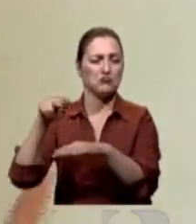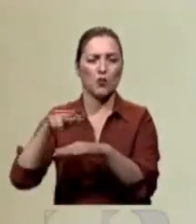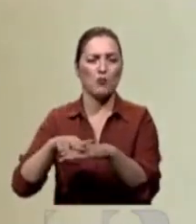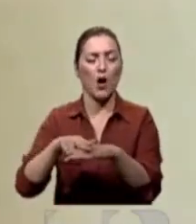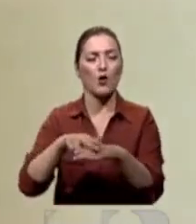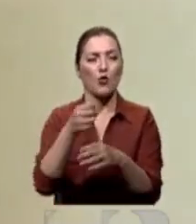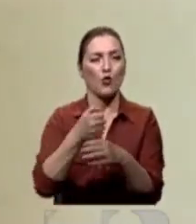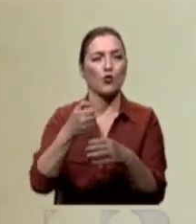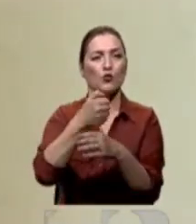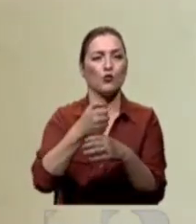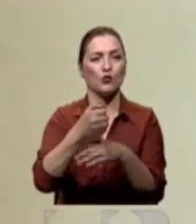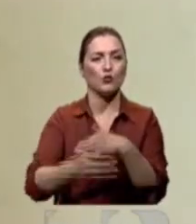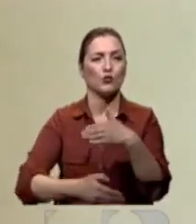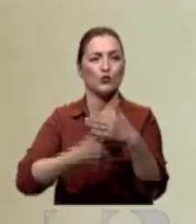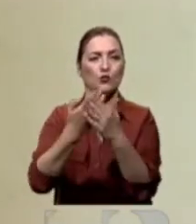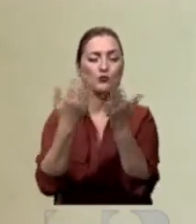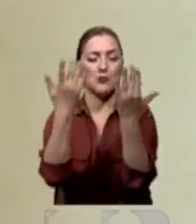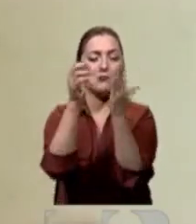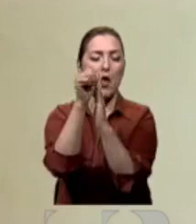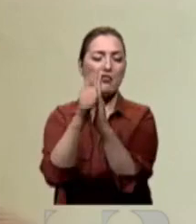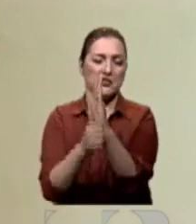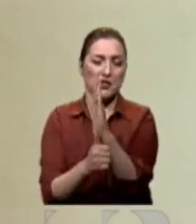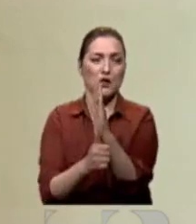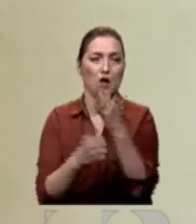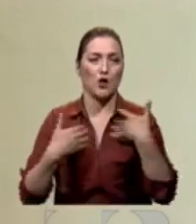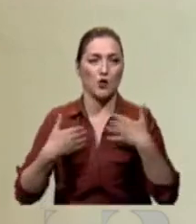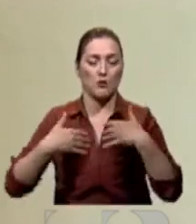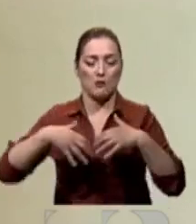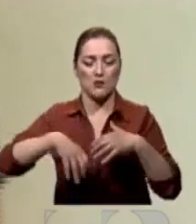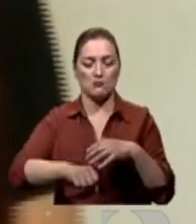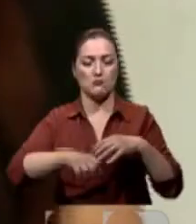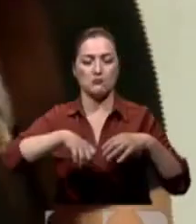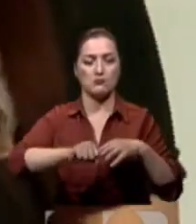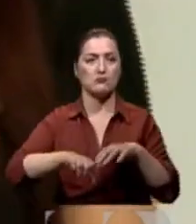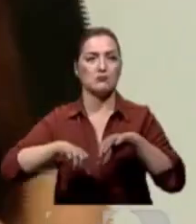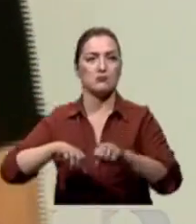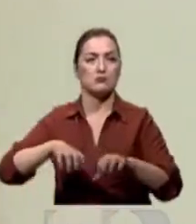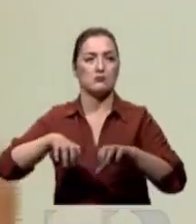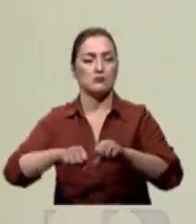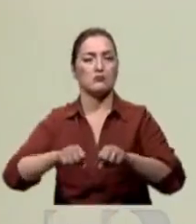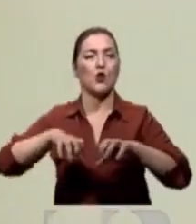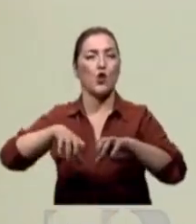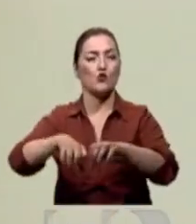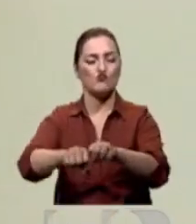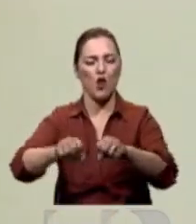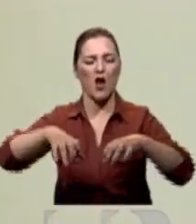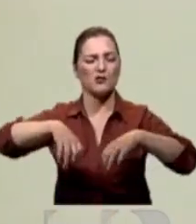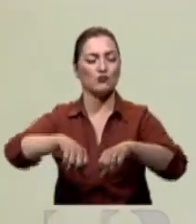cabe recalcar que todo en realidad es artesanal, yo lo amasé totalmente, yo